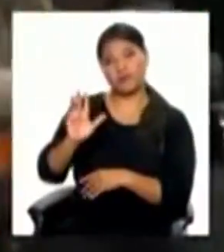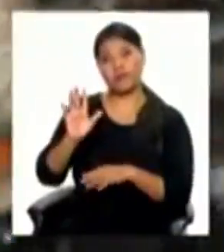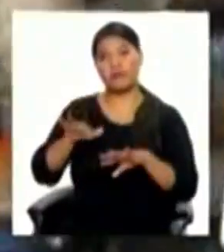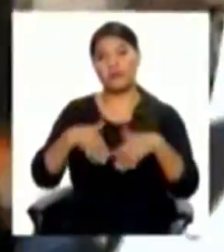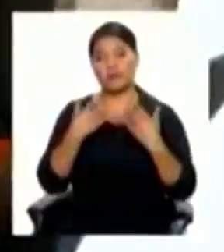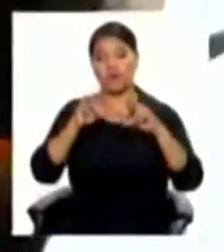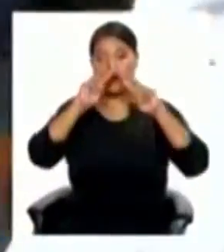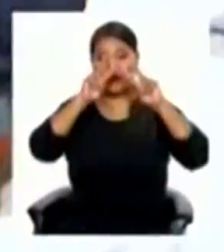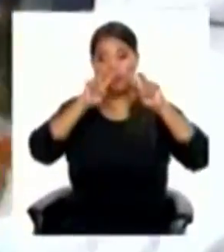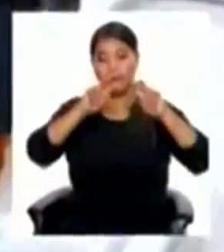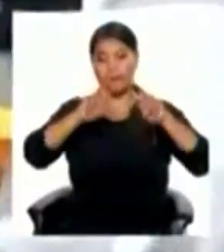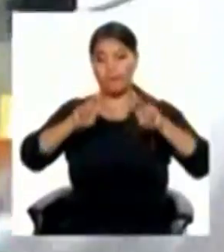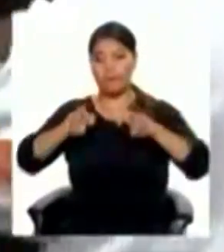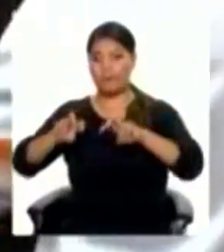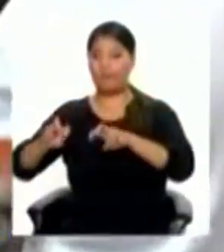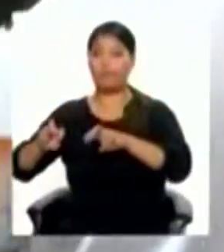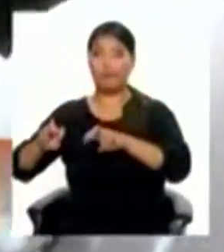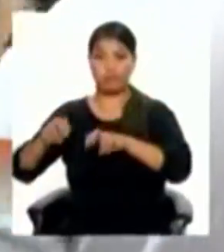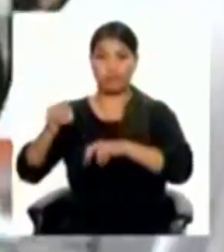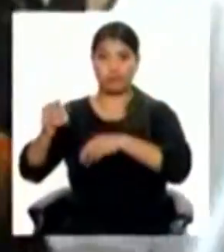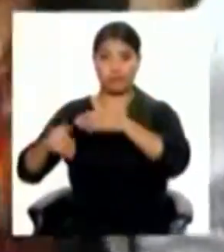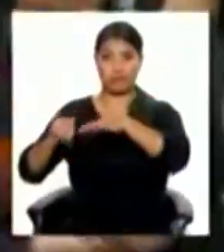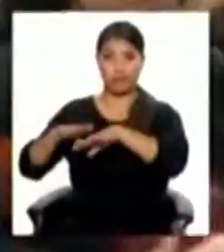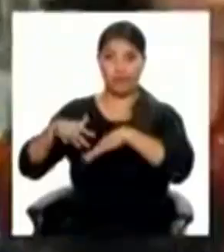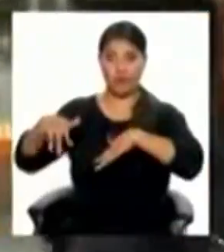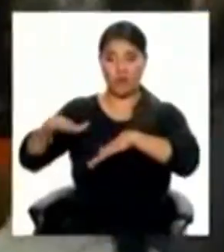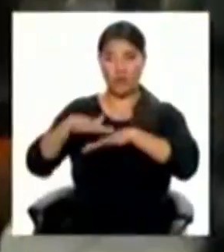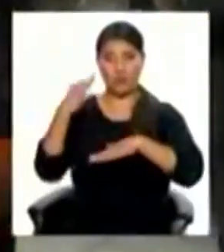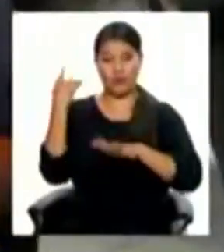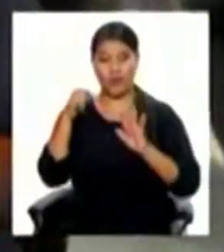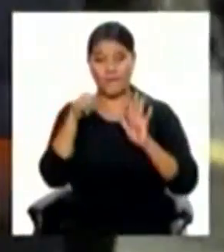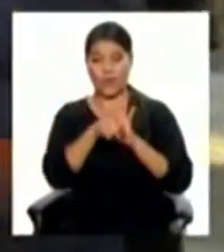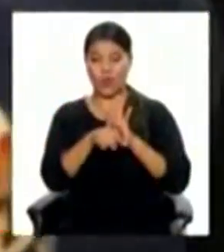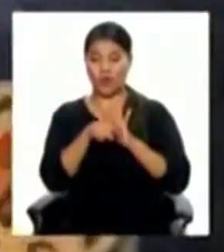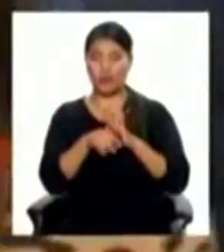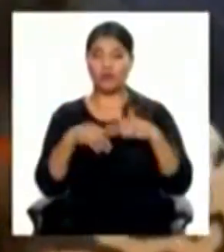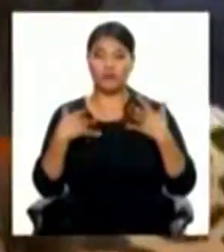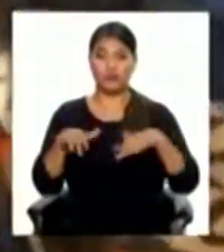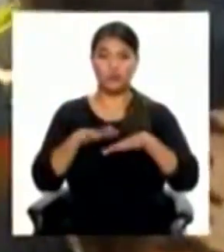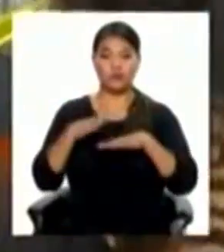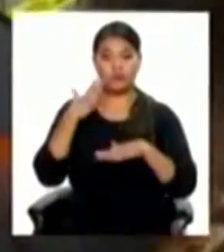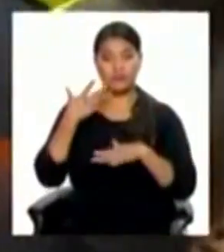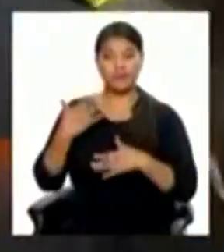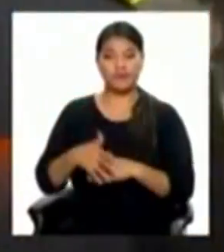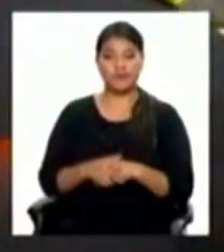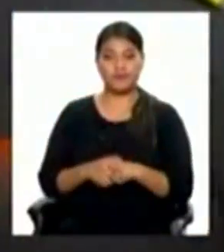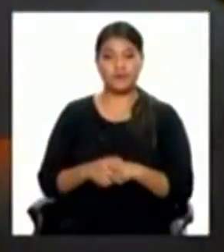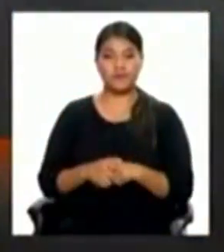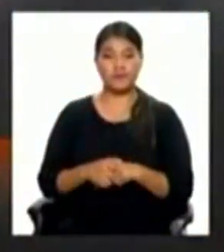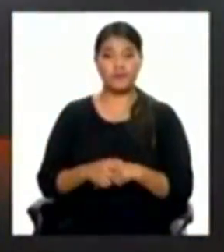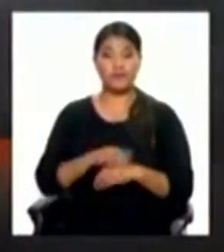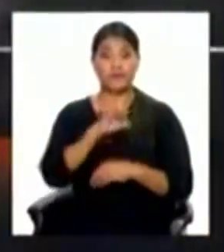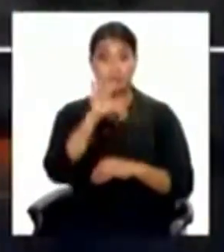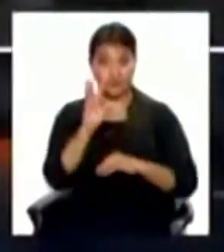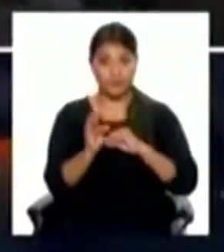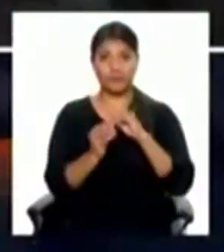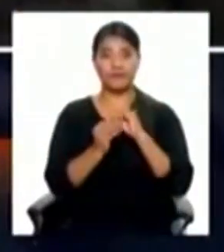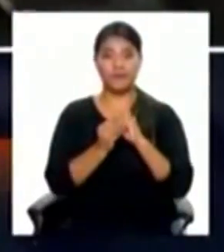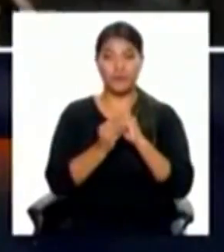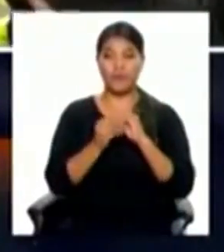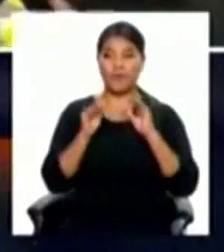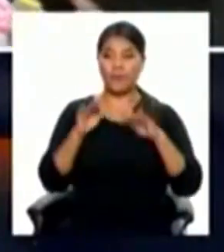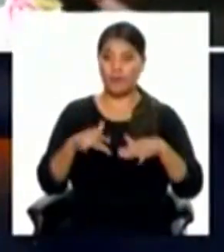las hipótesis que se está tejiendo alrededor de este homicidio, este presunto caso de sicariato. Debemos indicar que en el